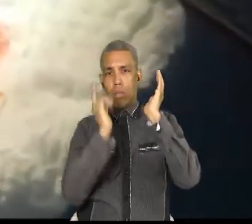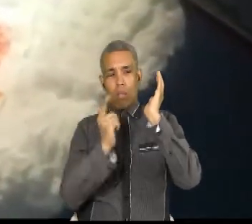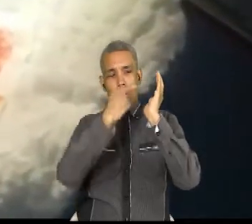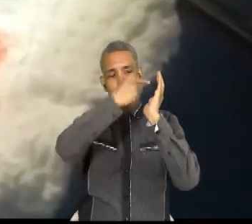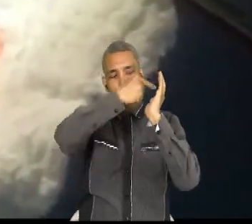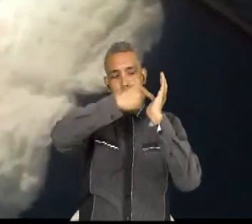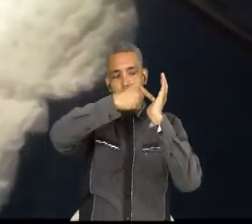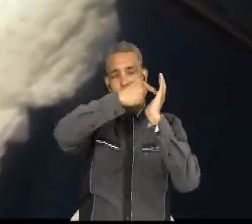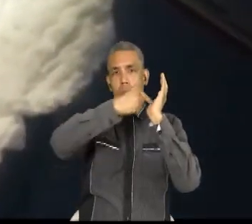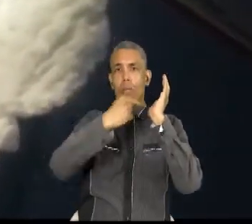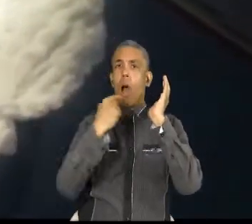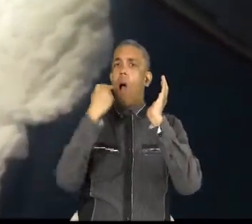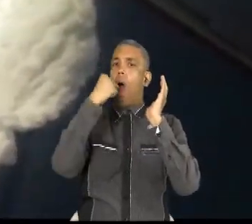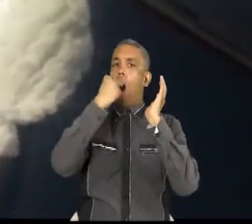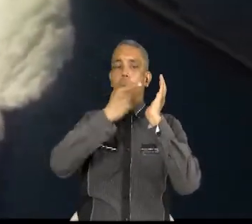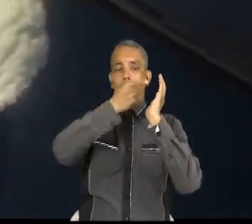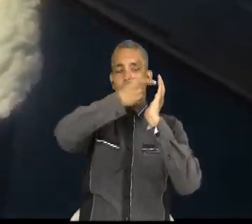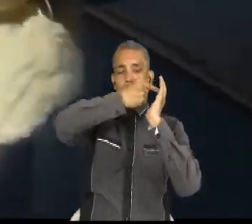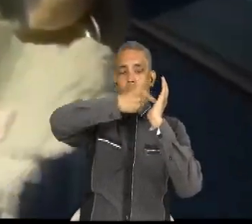apreciar.